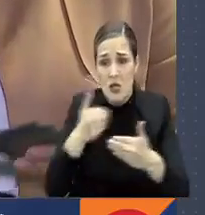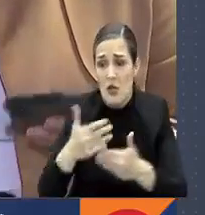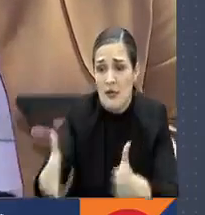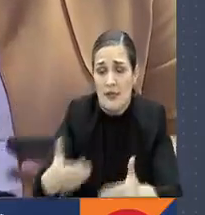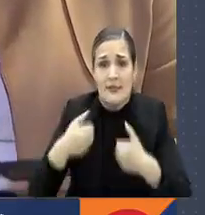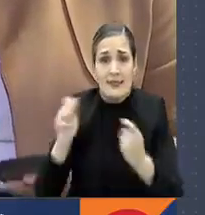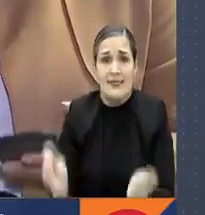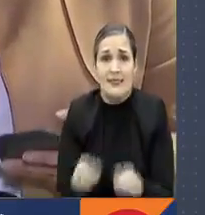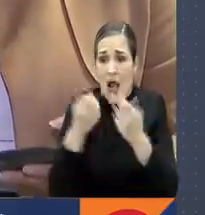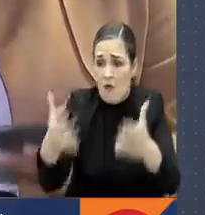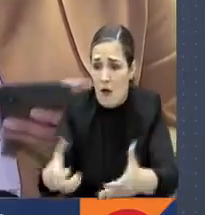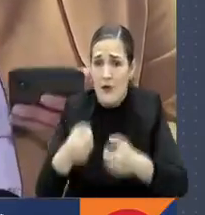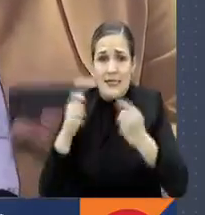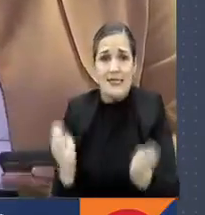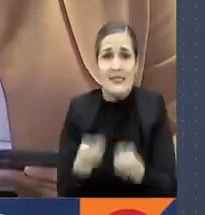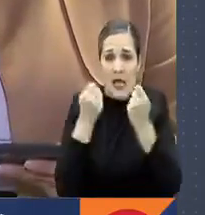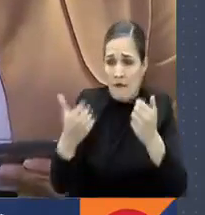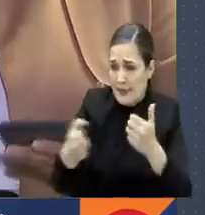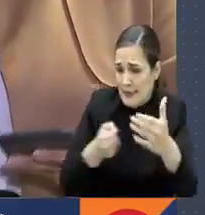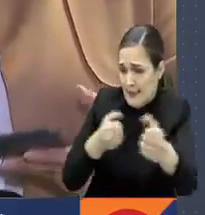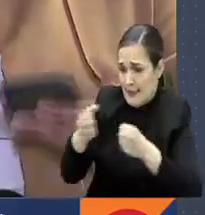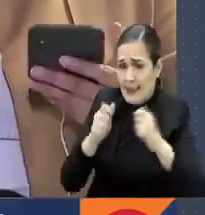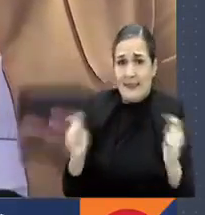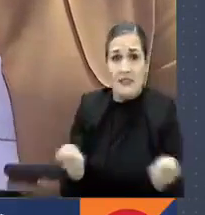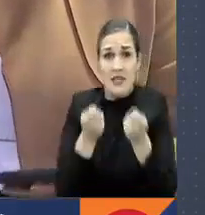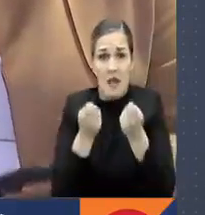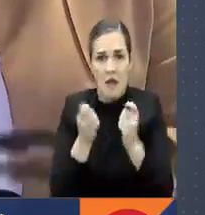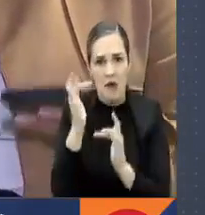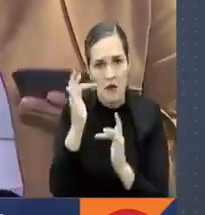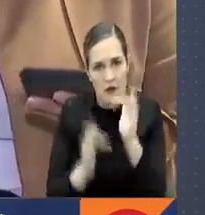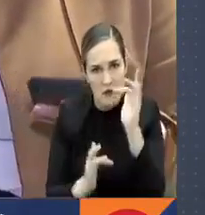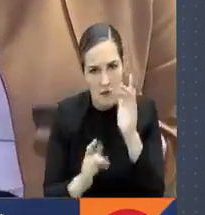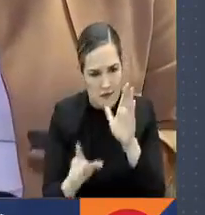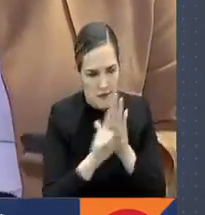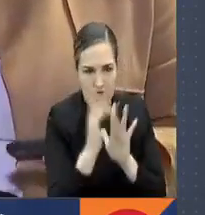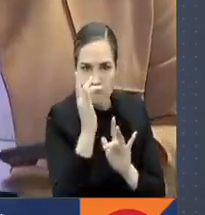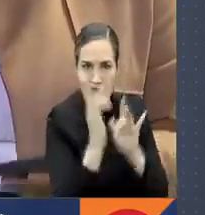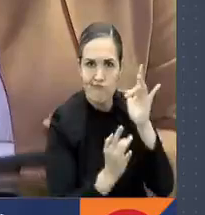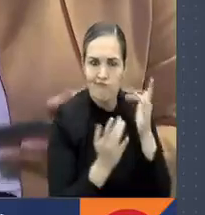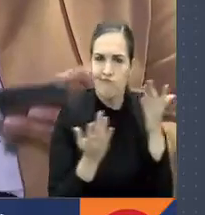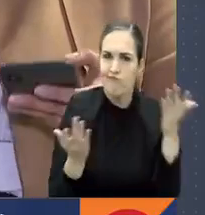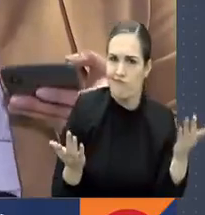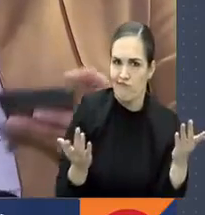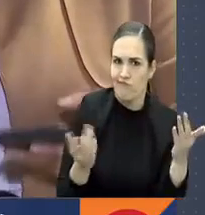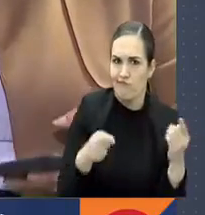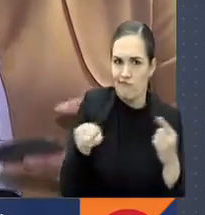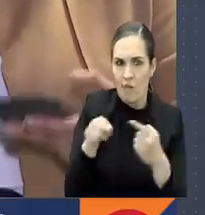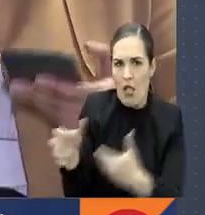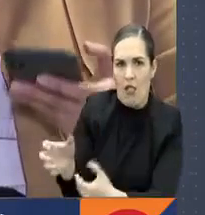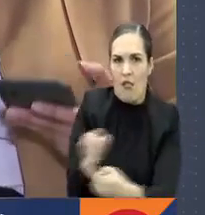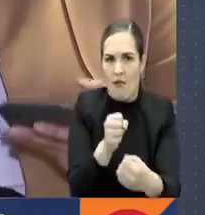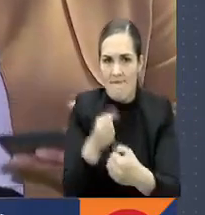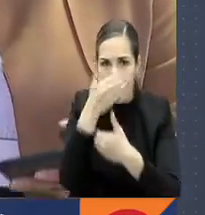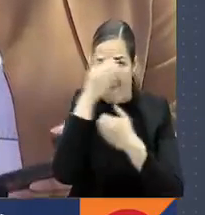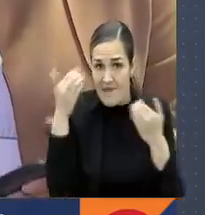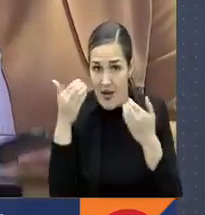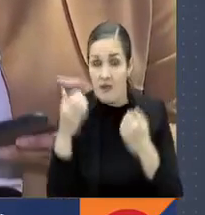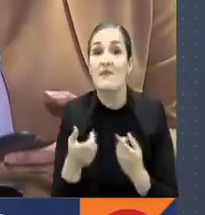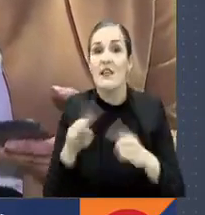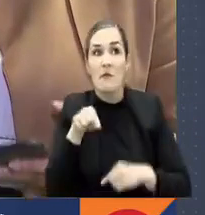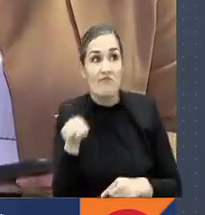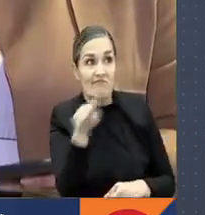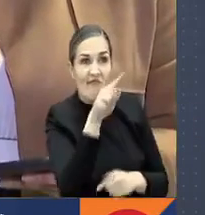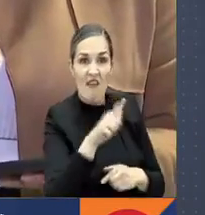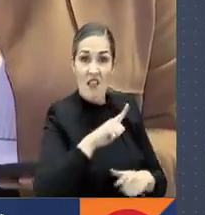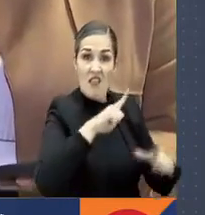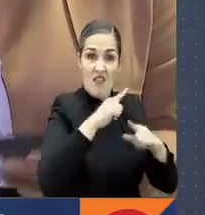forma irregular, de forma que no están estipuladas. De esta manera, también se ha buscado que estas cabecillas